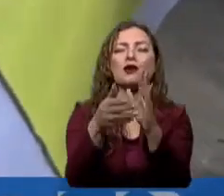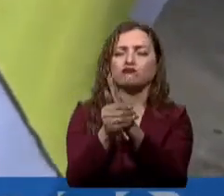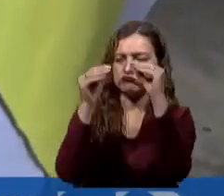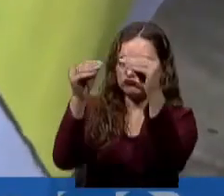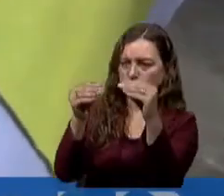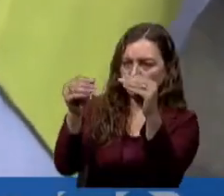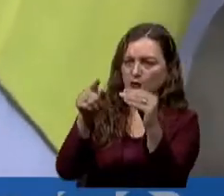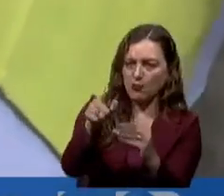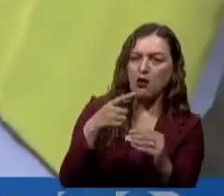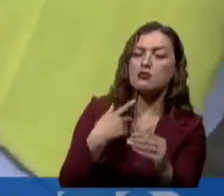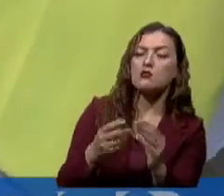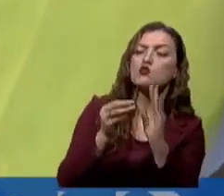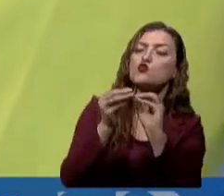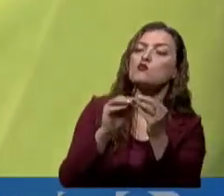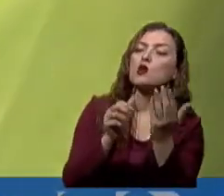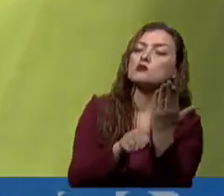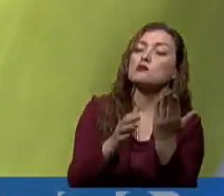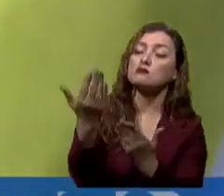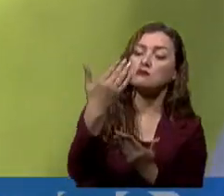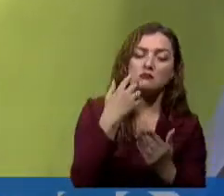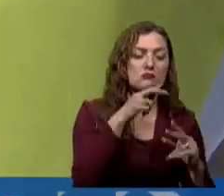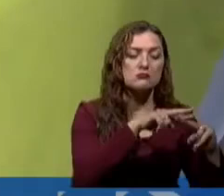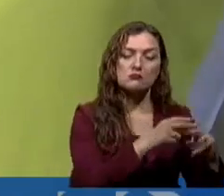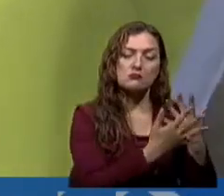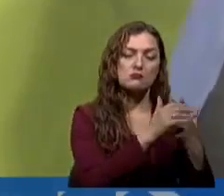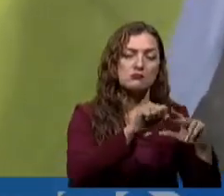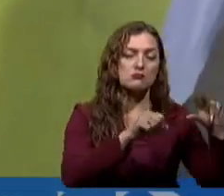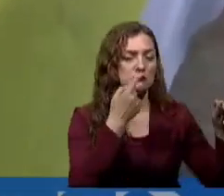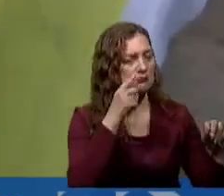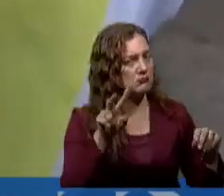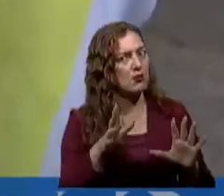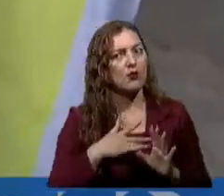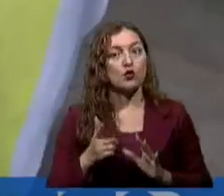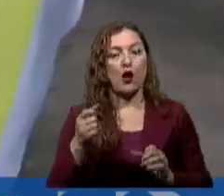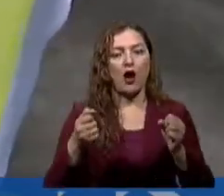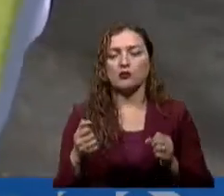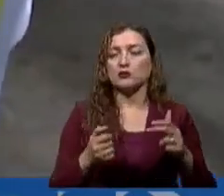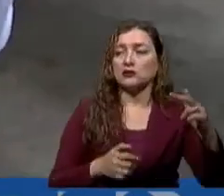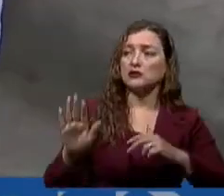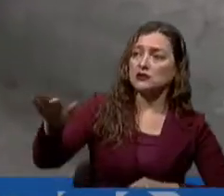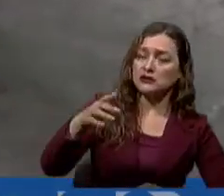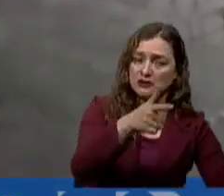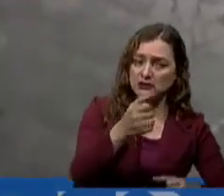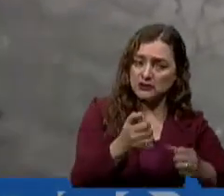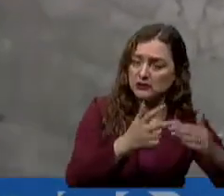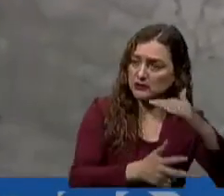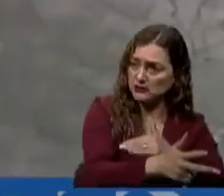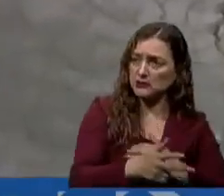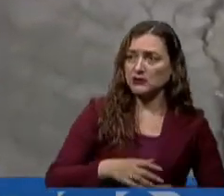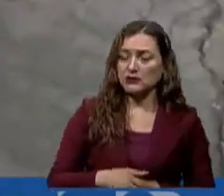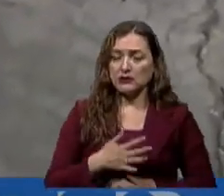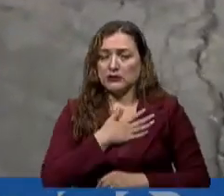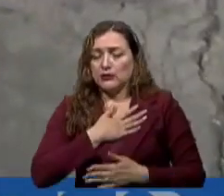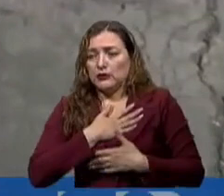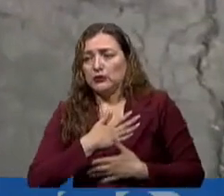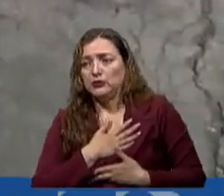de seguridad, de prevención, y también nuestra comunidad al momento de dejar sus vehículos se encuentren también con la confianza de